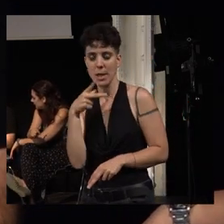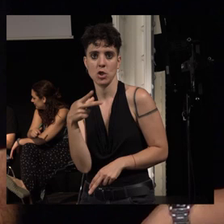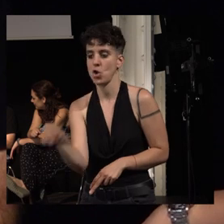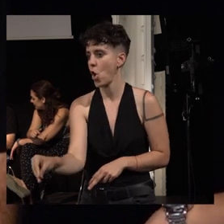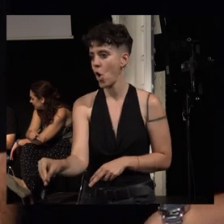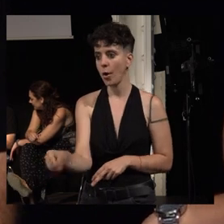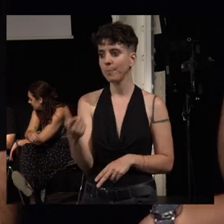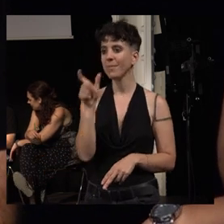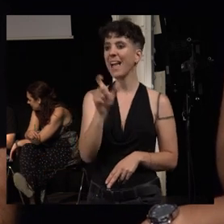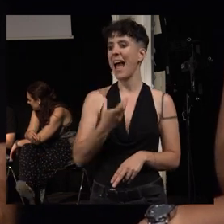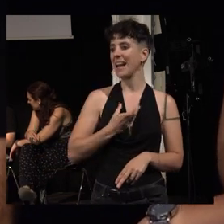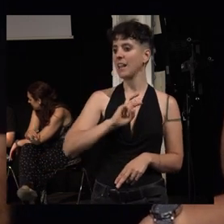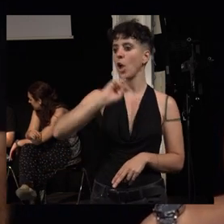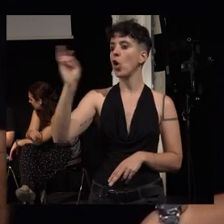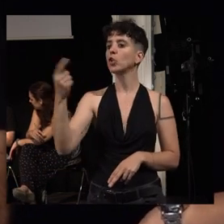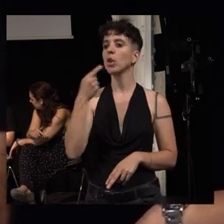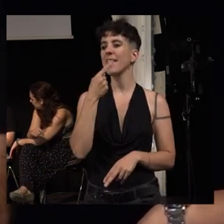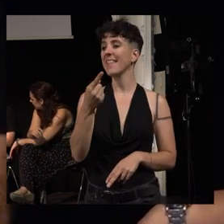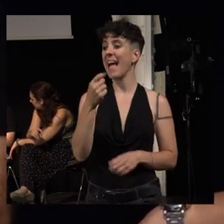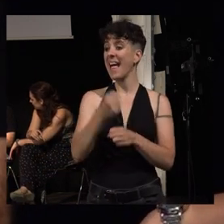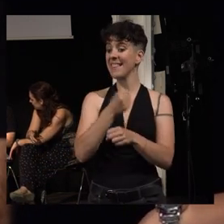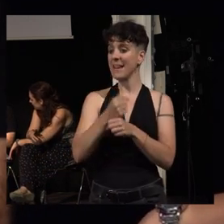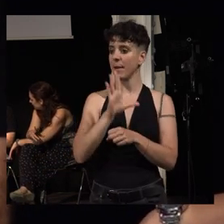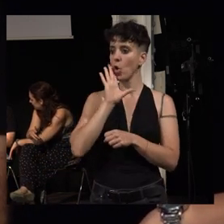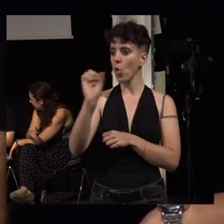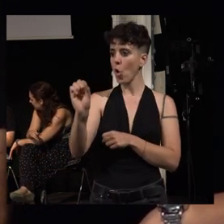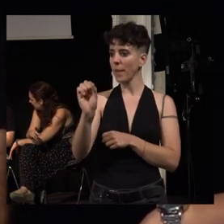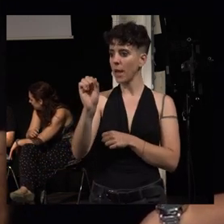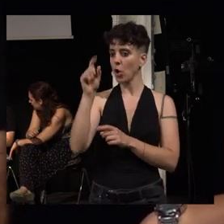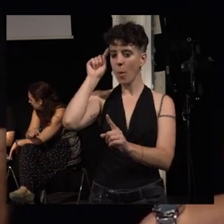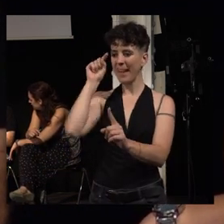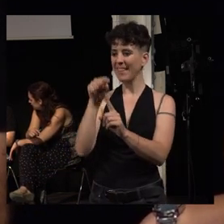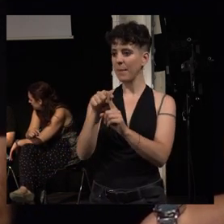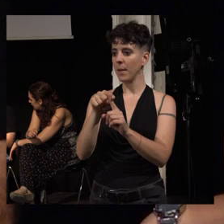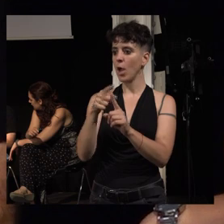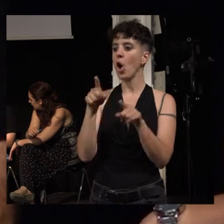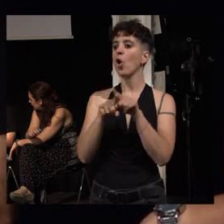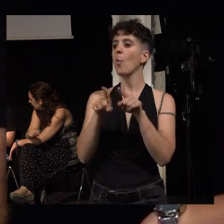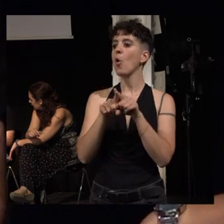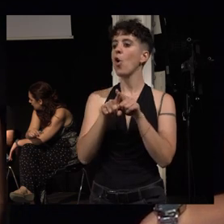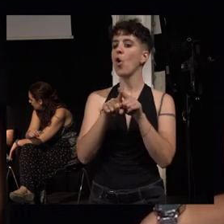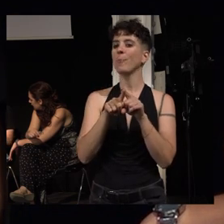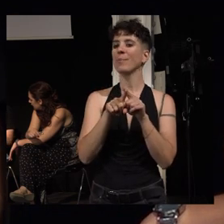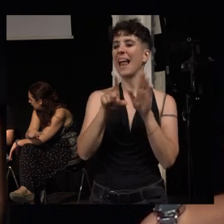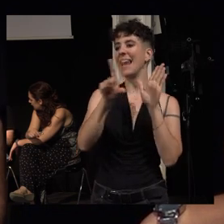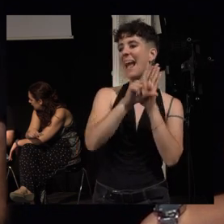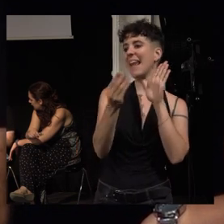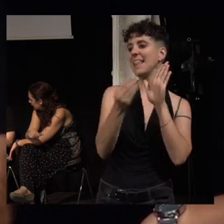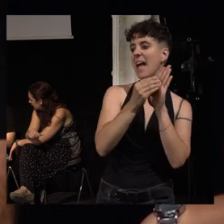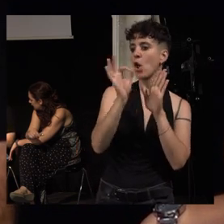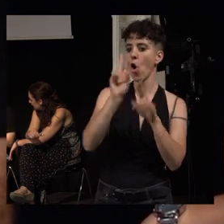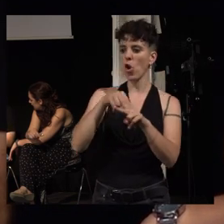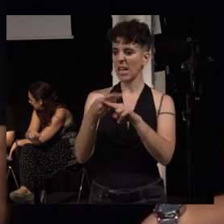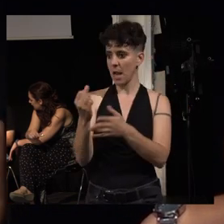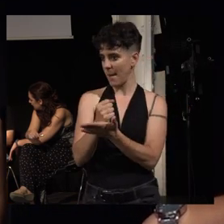El alcalde Manuel Candal, alcalde de Vilamarín, decía, el trabajo de un gobierno puede consistir en legalizar o en casar maricones. Alberto Blanco, alcalde